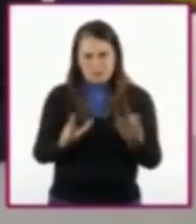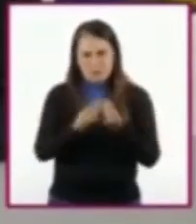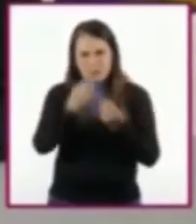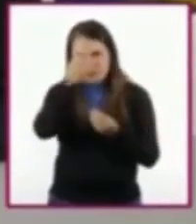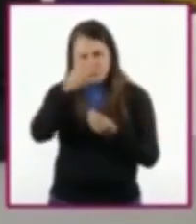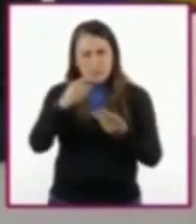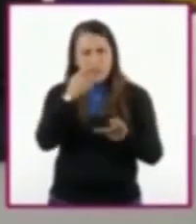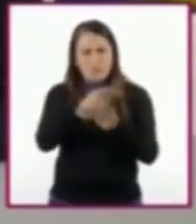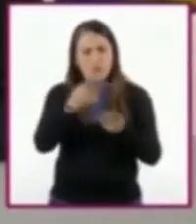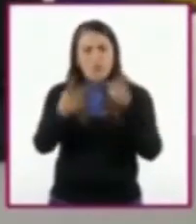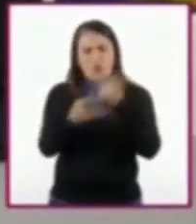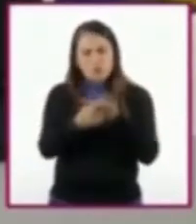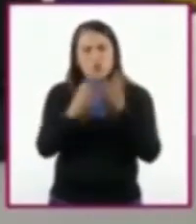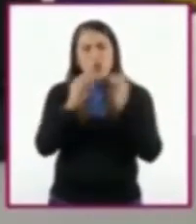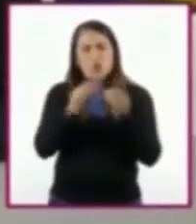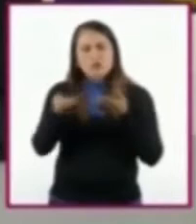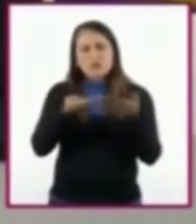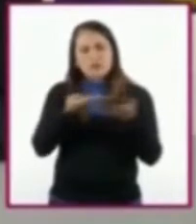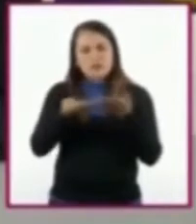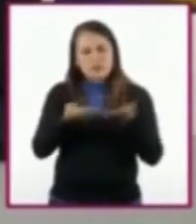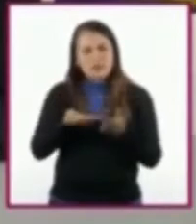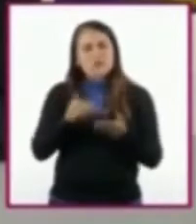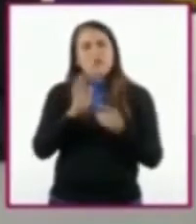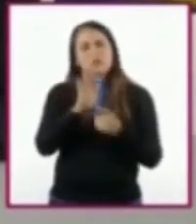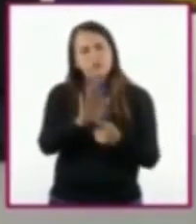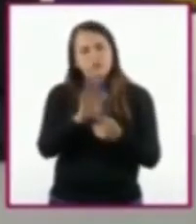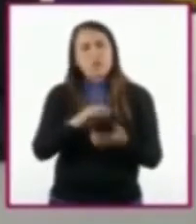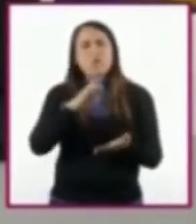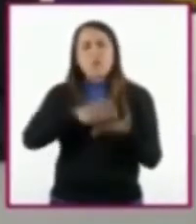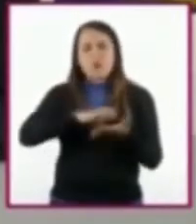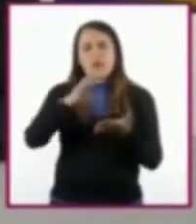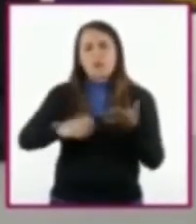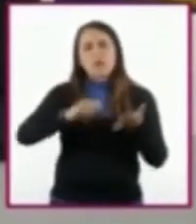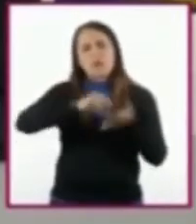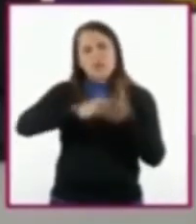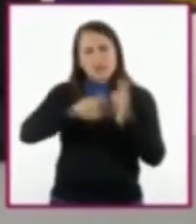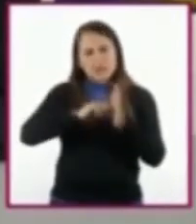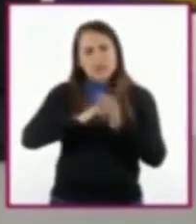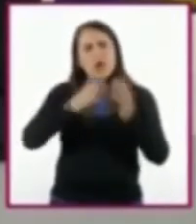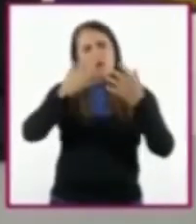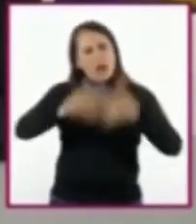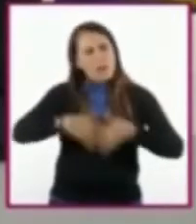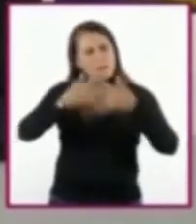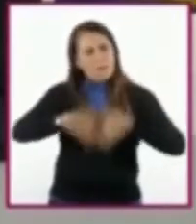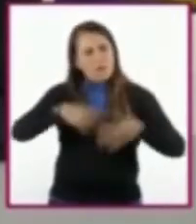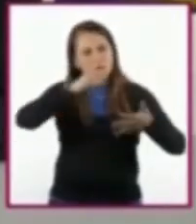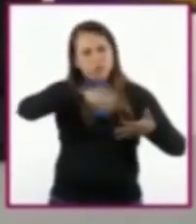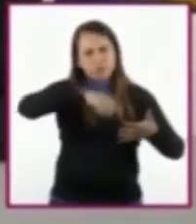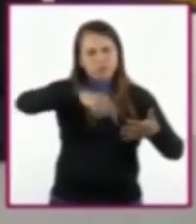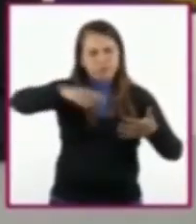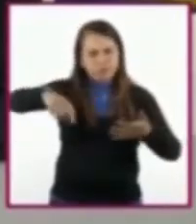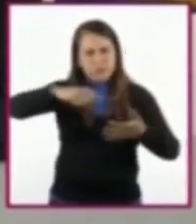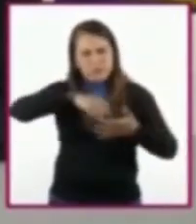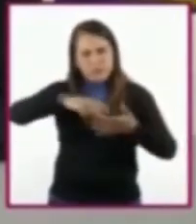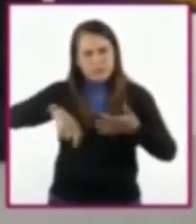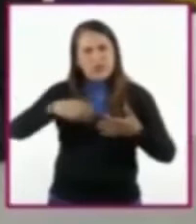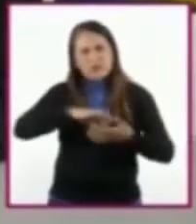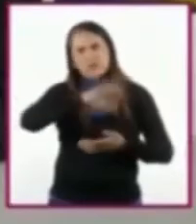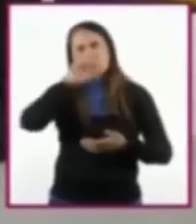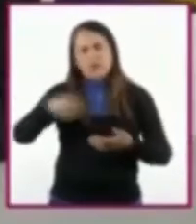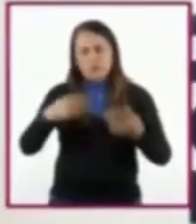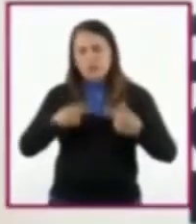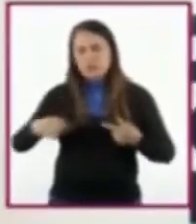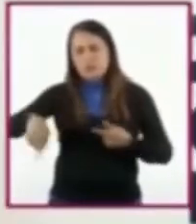un producto o brindar un servicio. Por ejemplo, las técnicas y maquinaria agrícola que producen los alimentos que requiere la